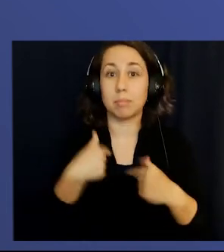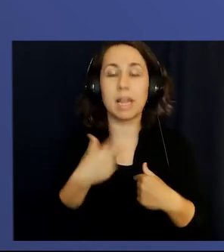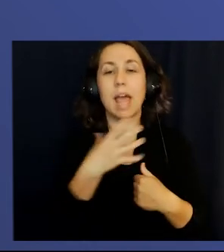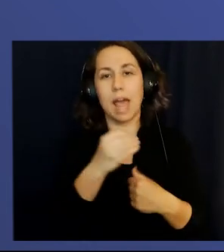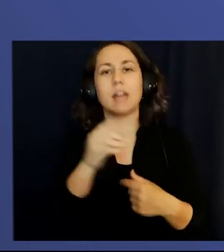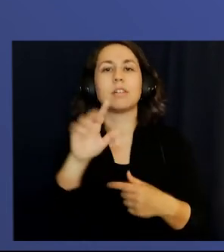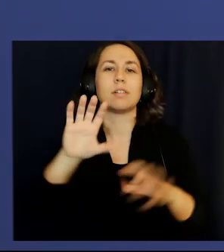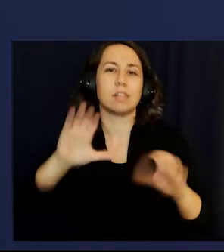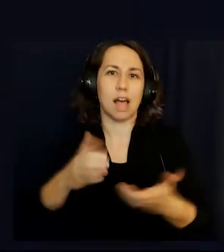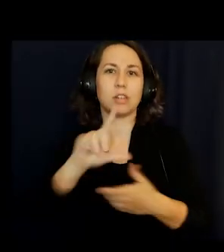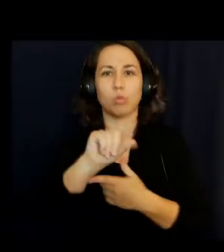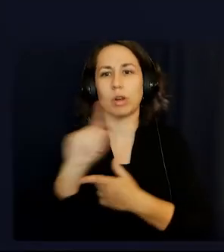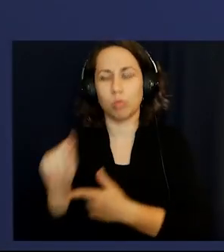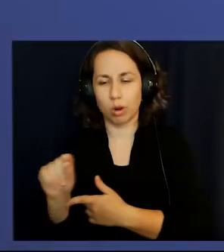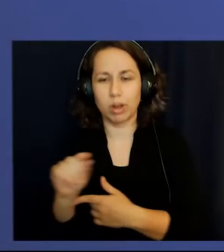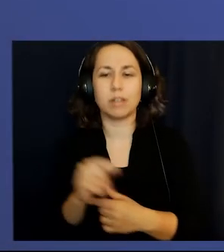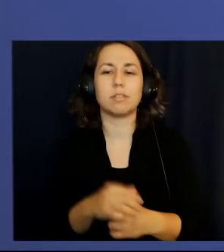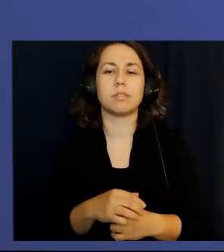2021.